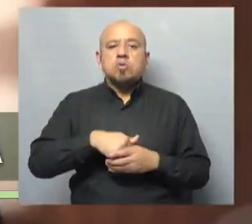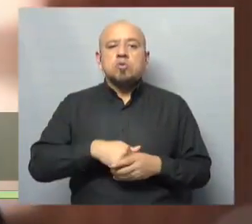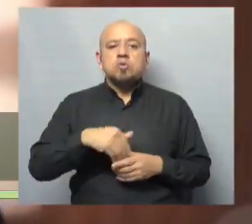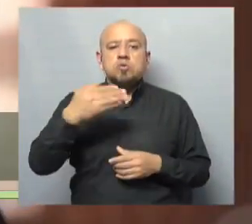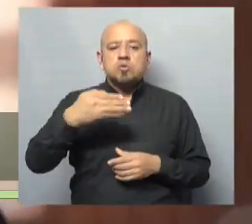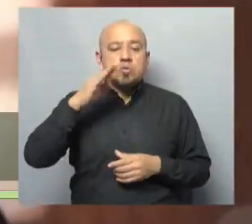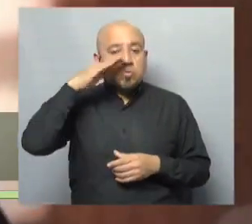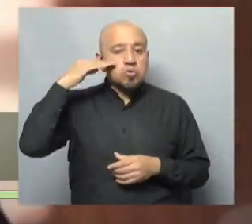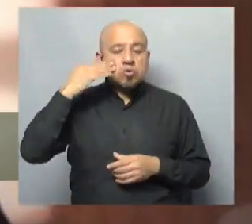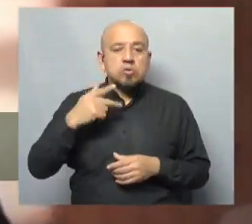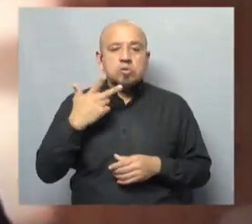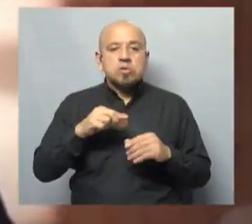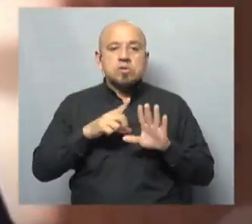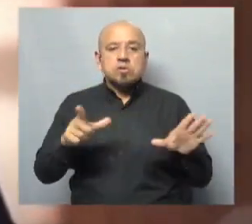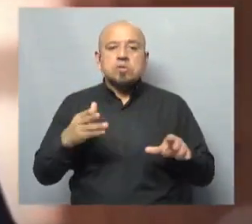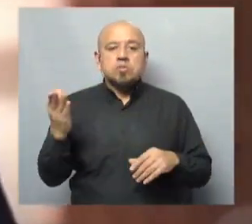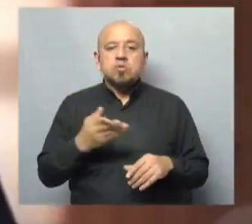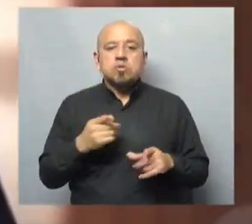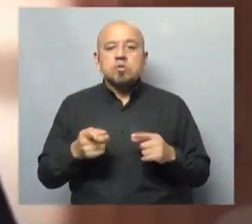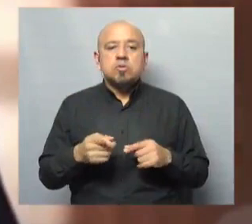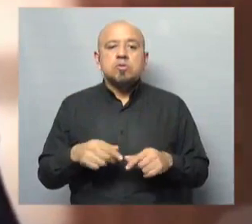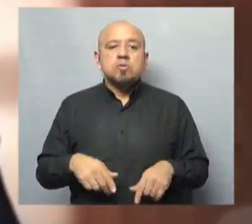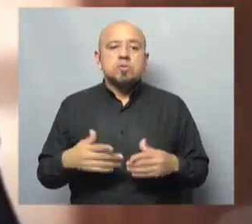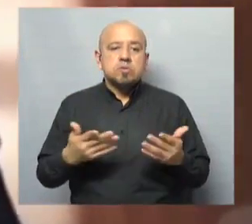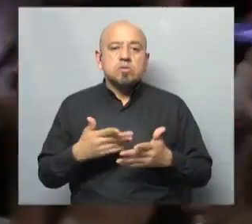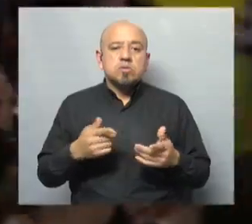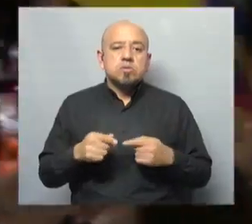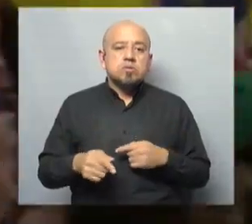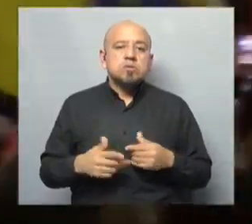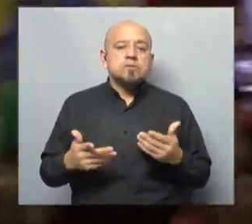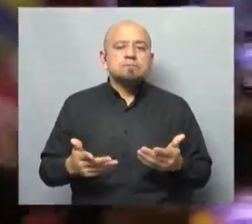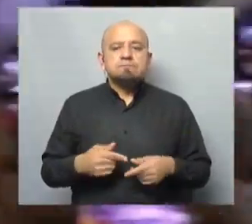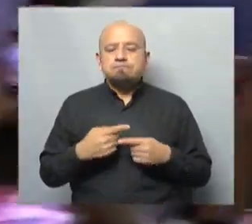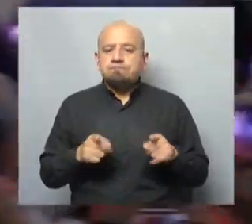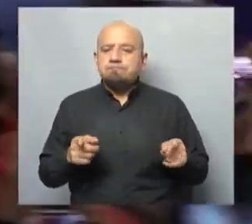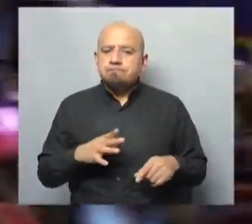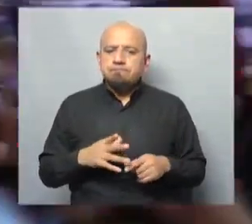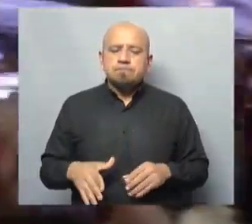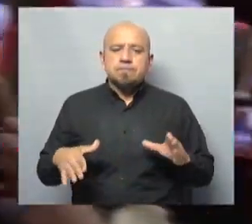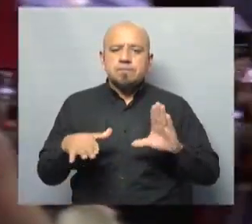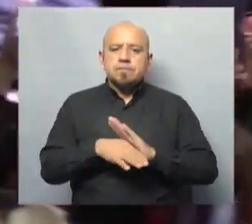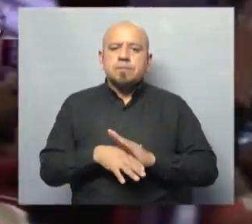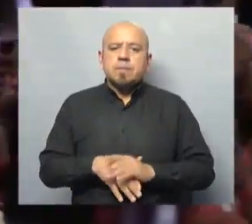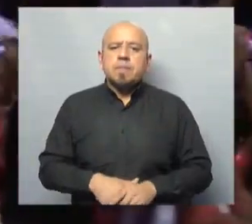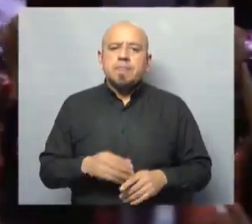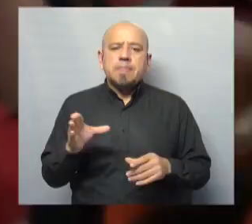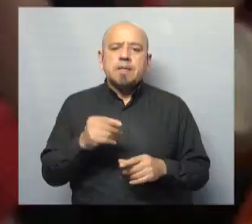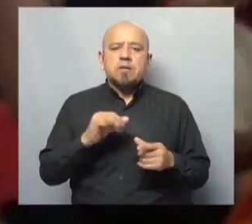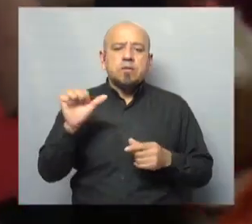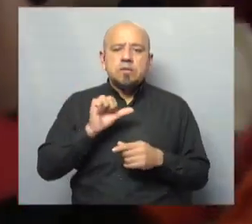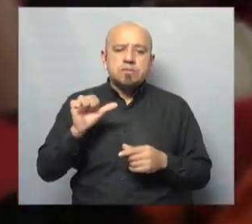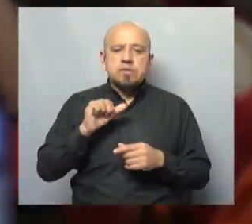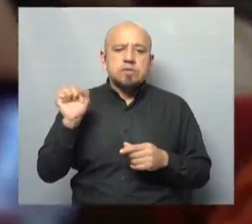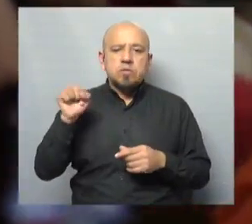llega al 37 por ciento números que hasta ahora y más allá de pequeñas diferencias son coincidentes en todas las empresas